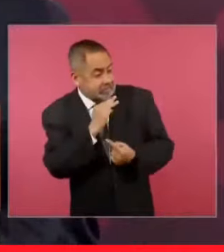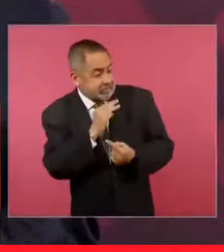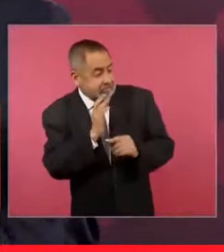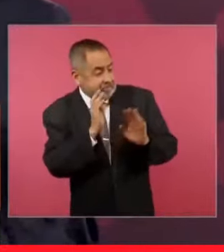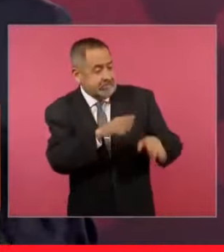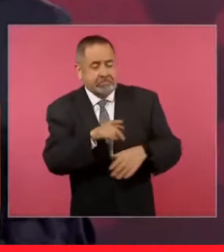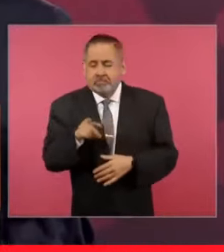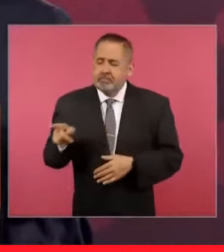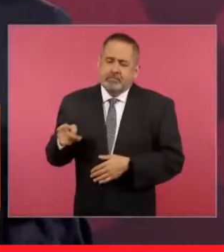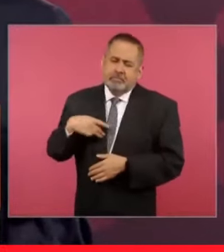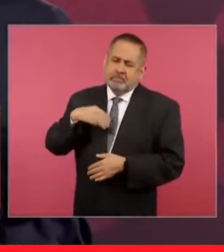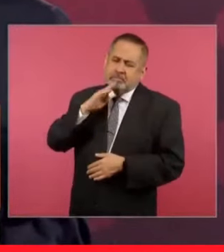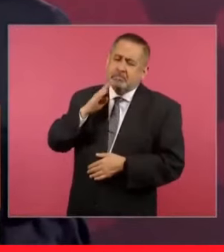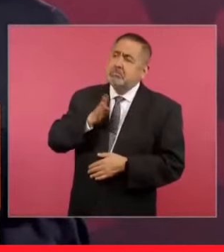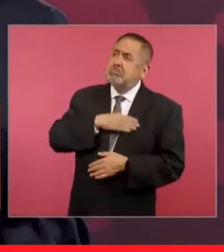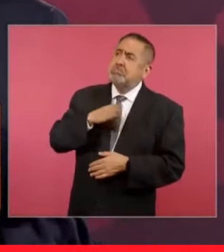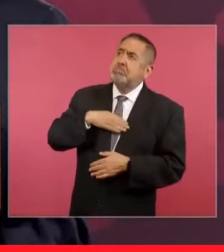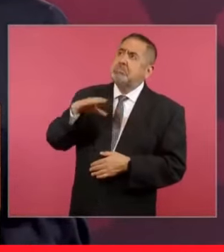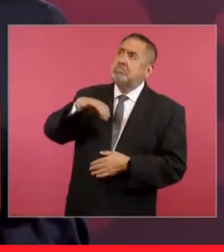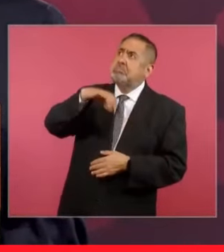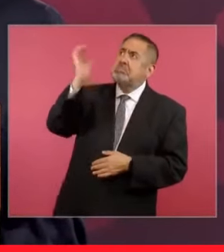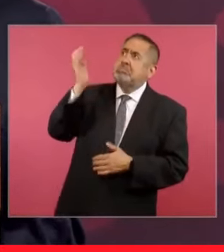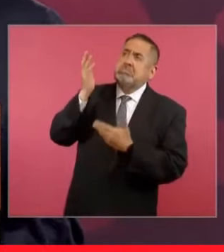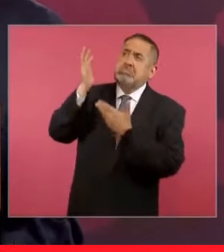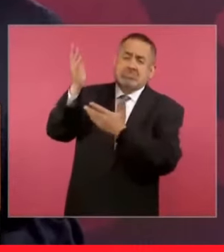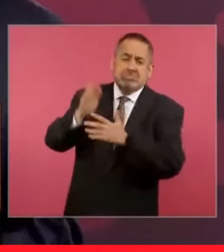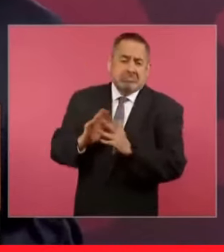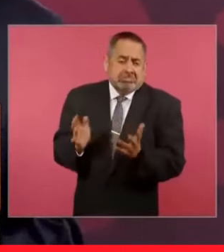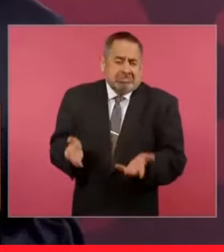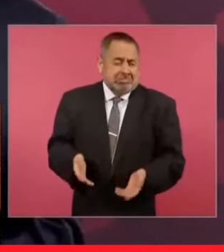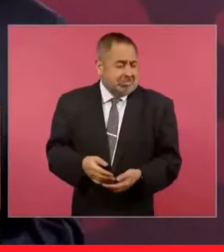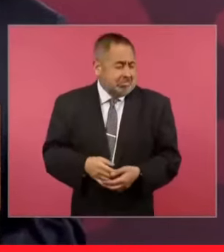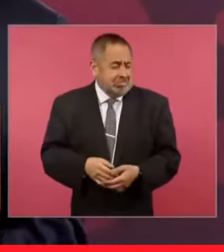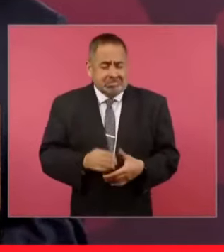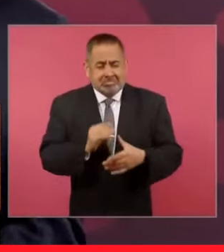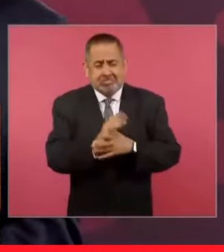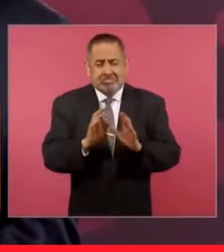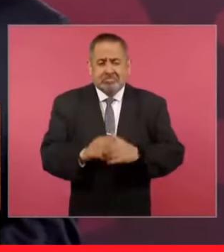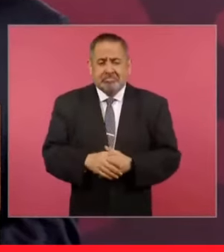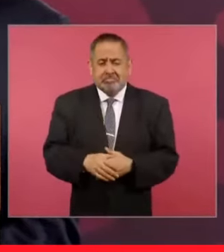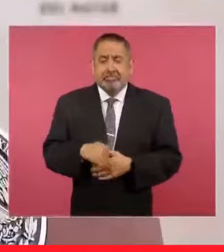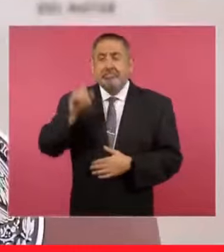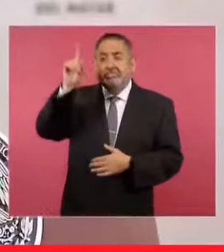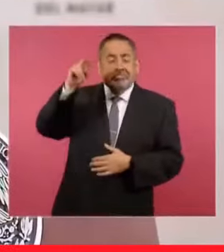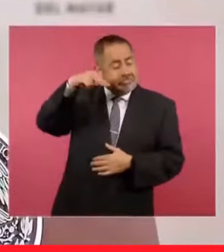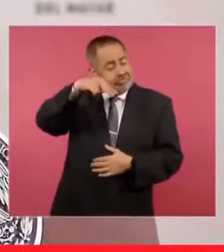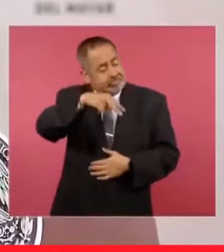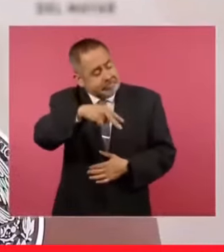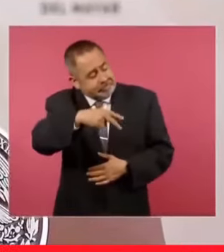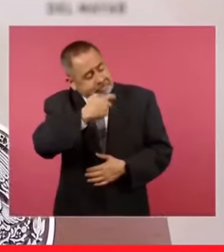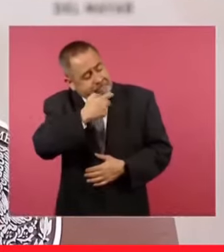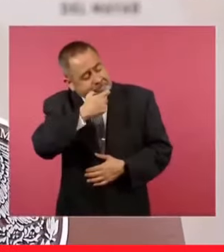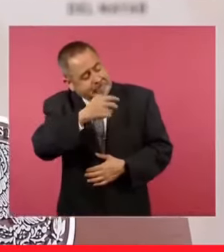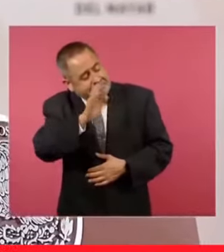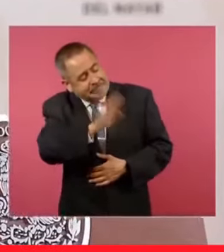buena este se debe de estar hasta rriendo